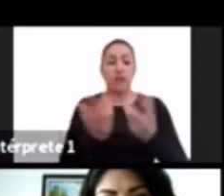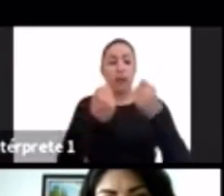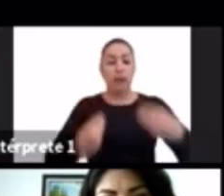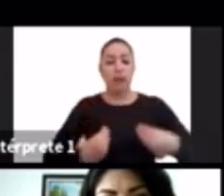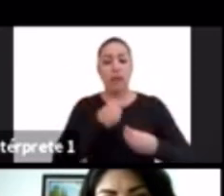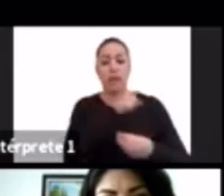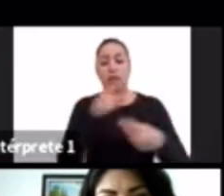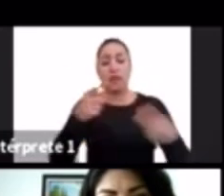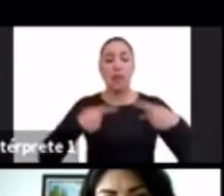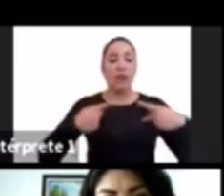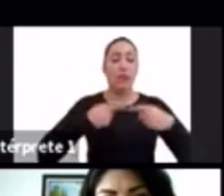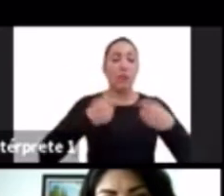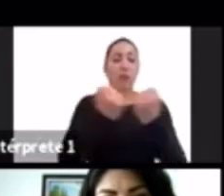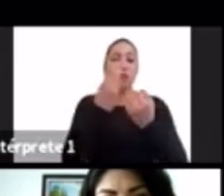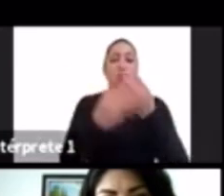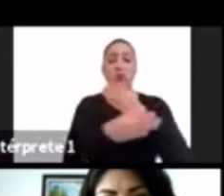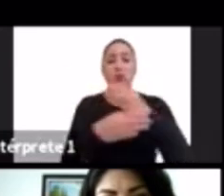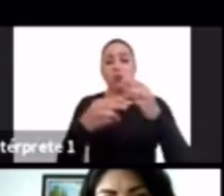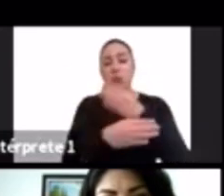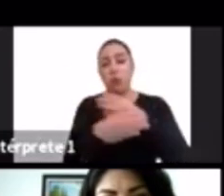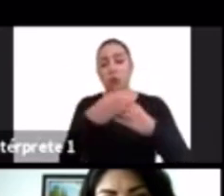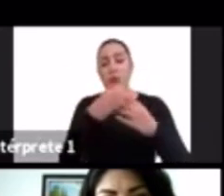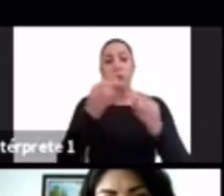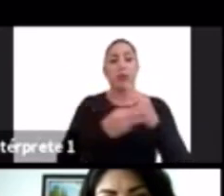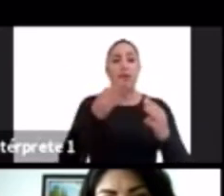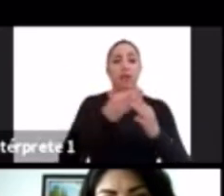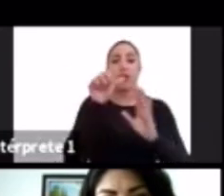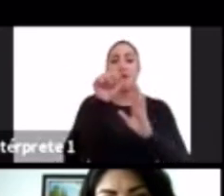del patrimonio de los ciudadanos. El artículo 44 de